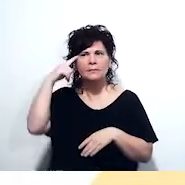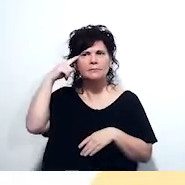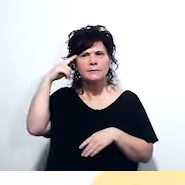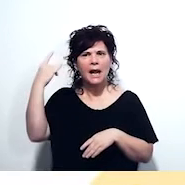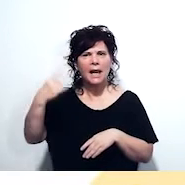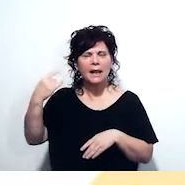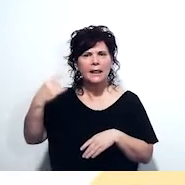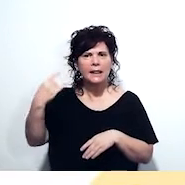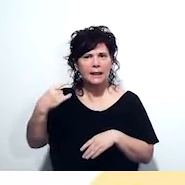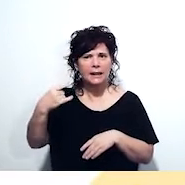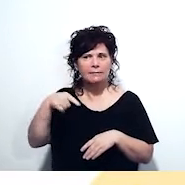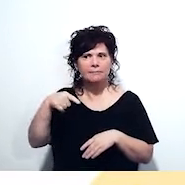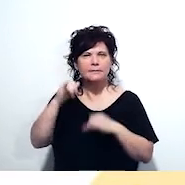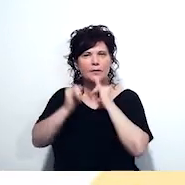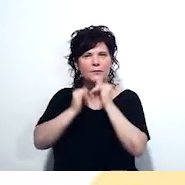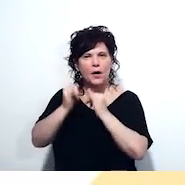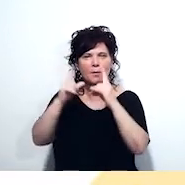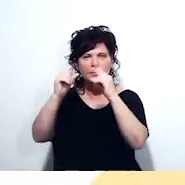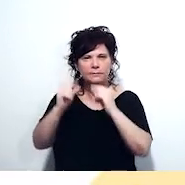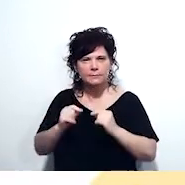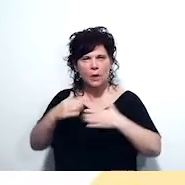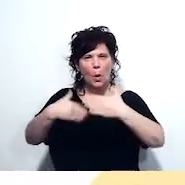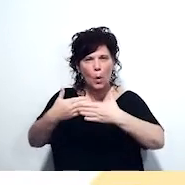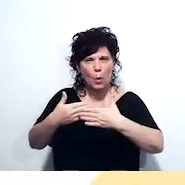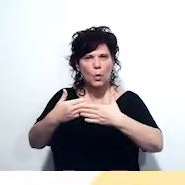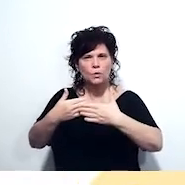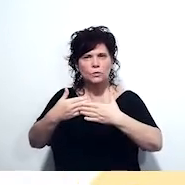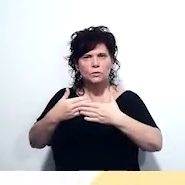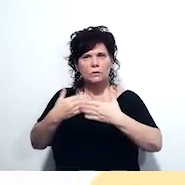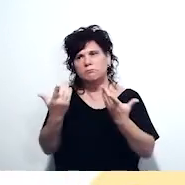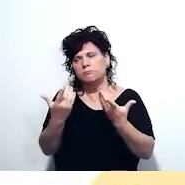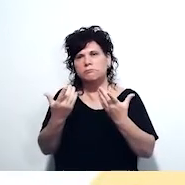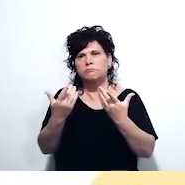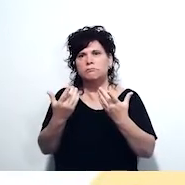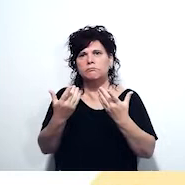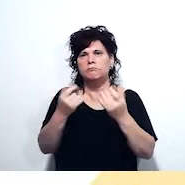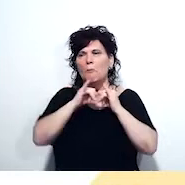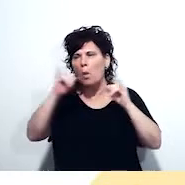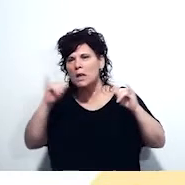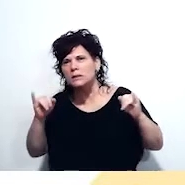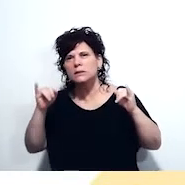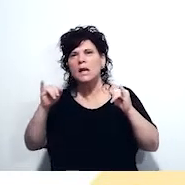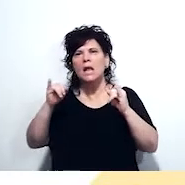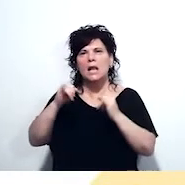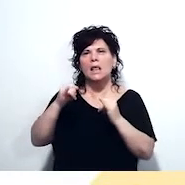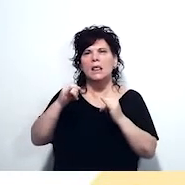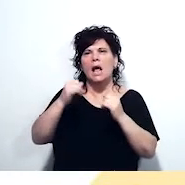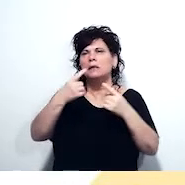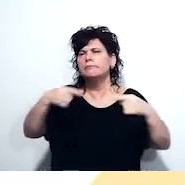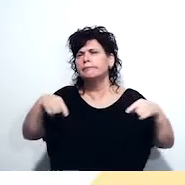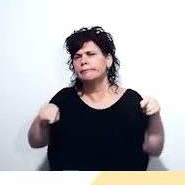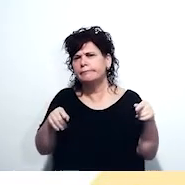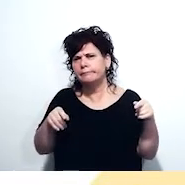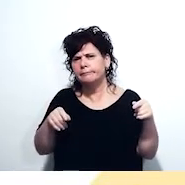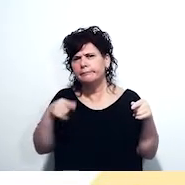inteligencia artificial que usan esos datos para hacer cosas, para algoritmos, para vender publicidad, para hacer manejar